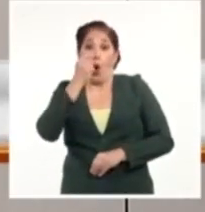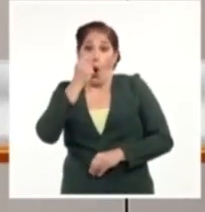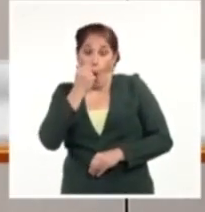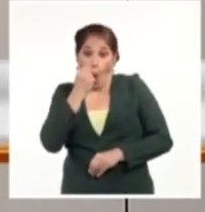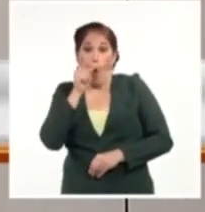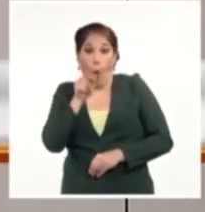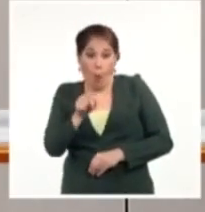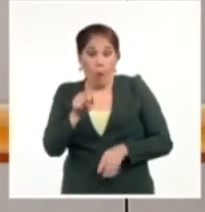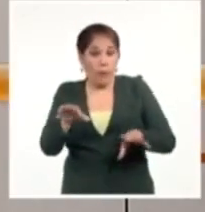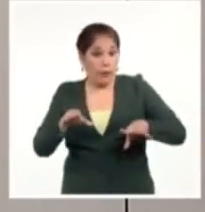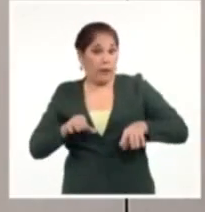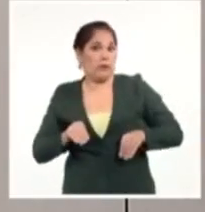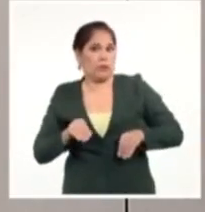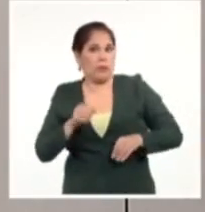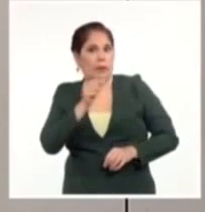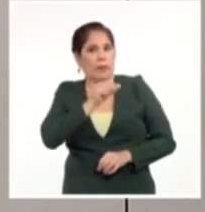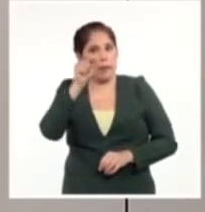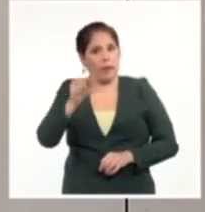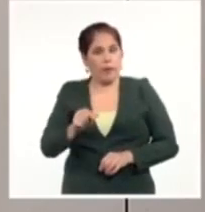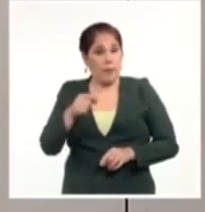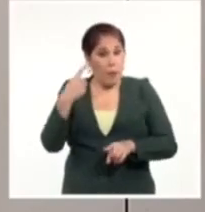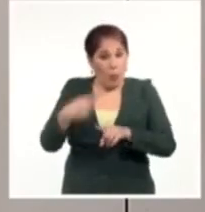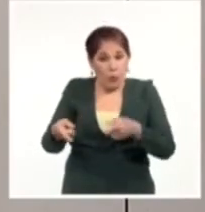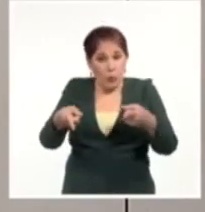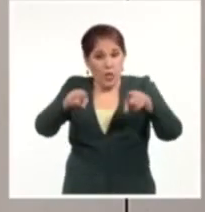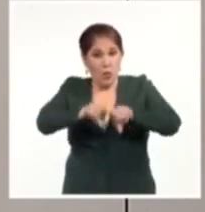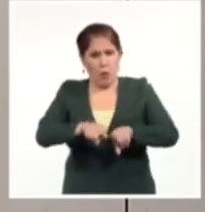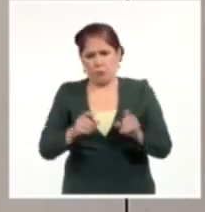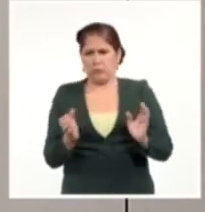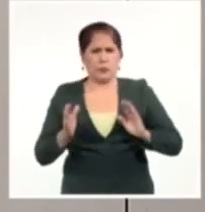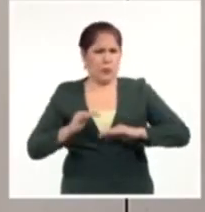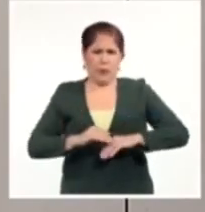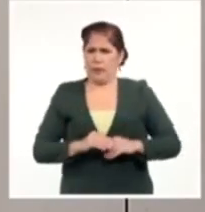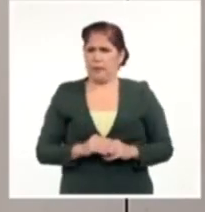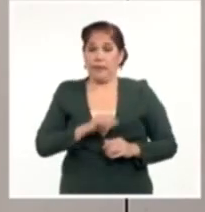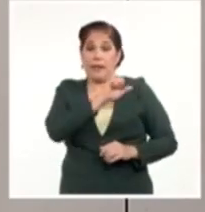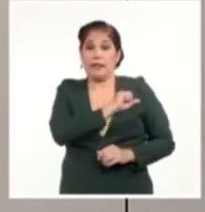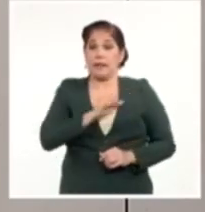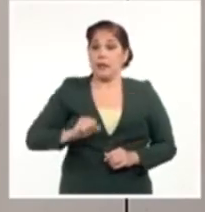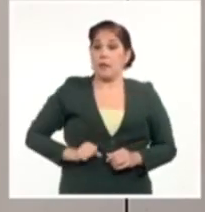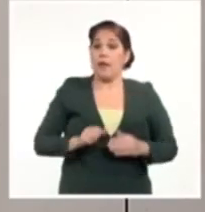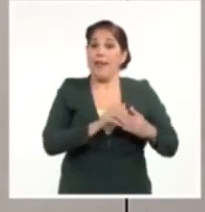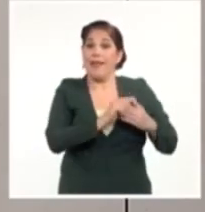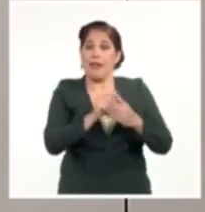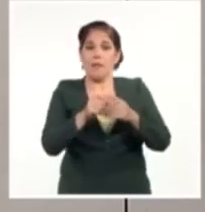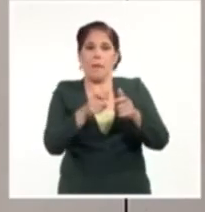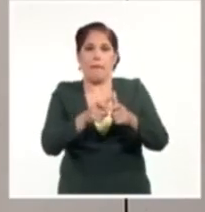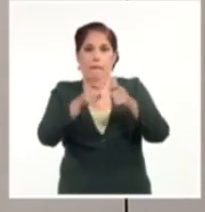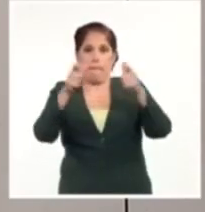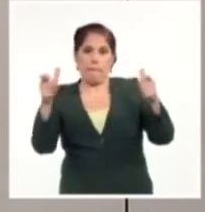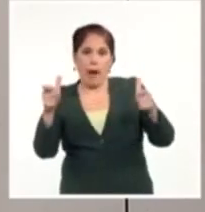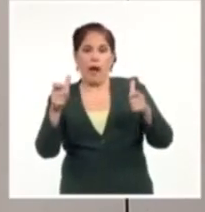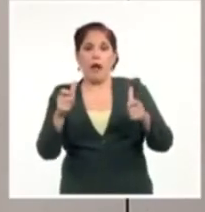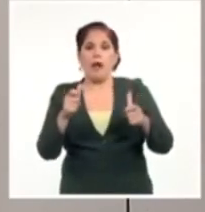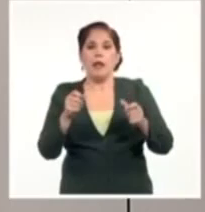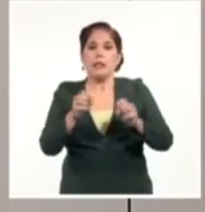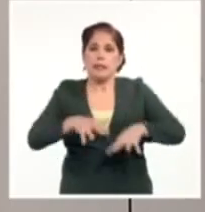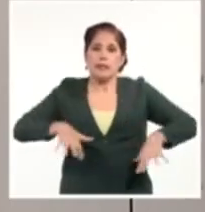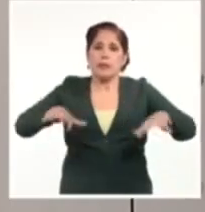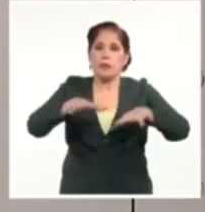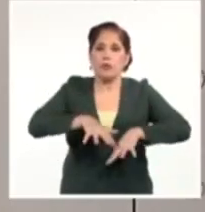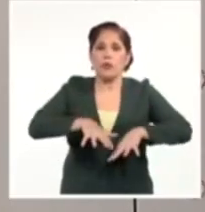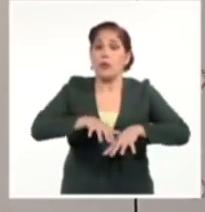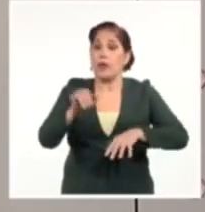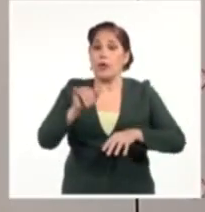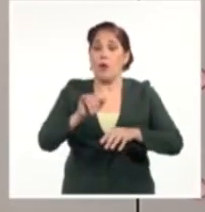que al día de hoy no hay molde posible que lo encasille. El Salvador lideraba la mayoría de los rankings regionales y hasta